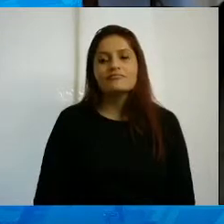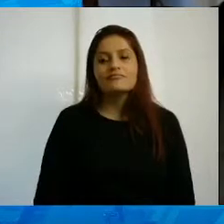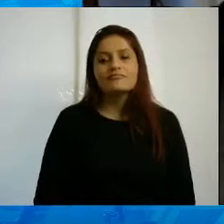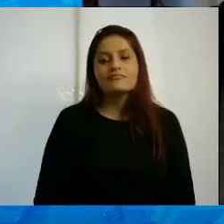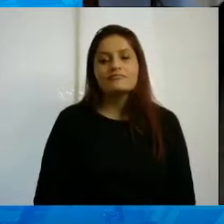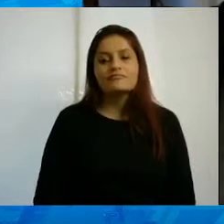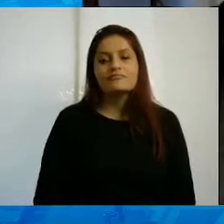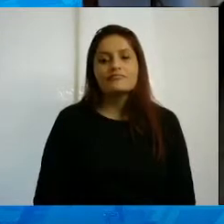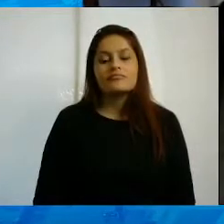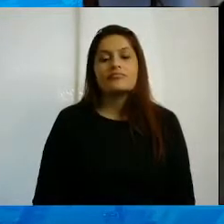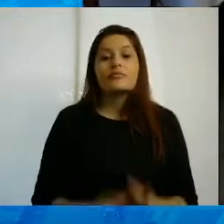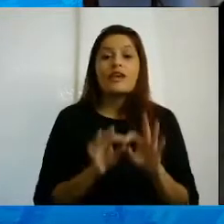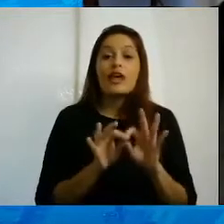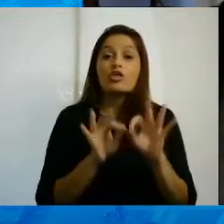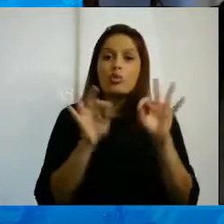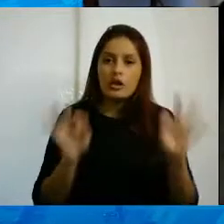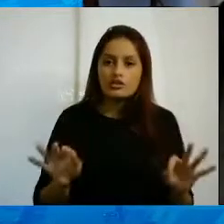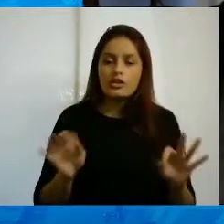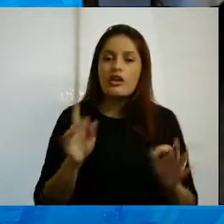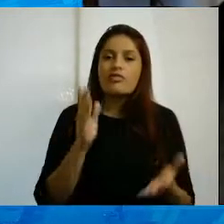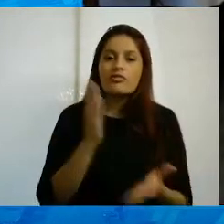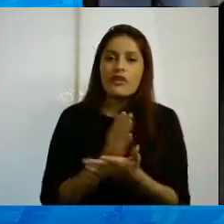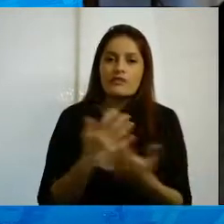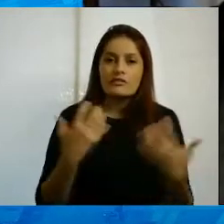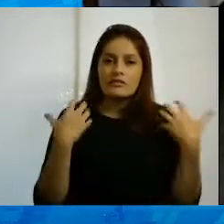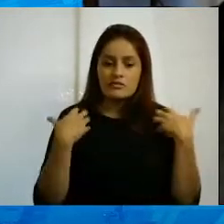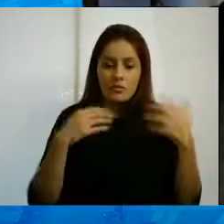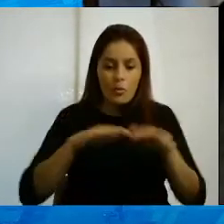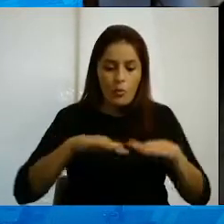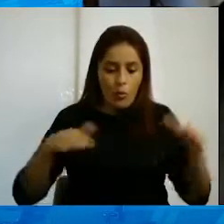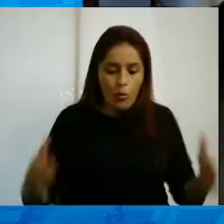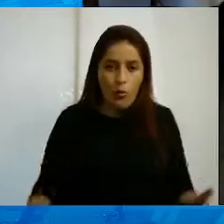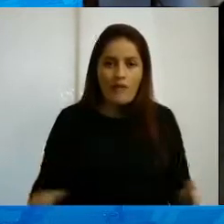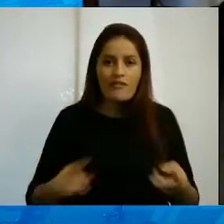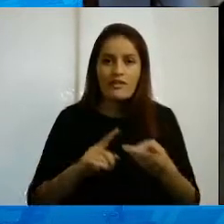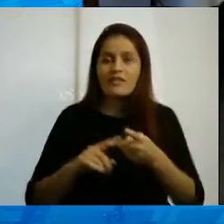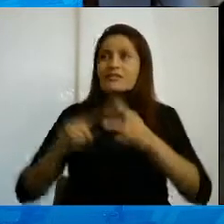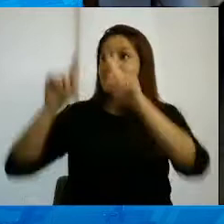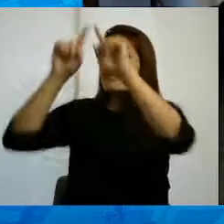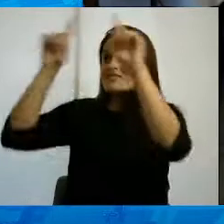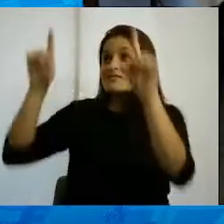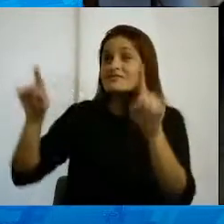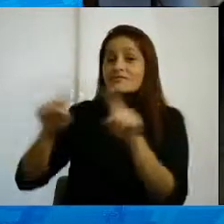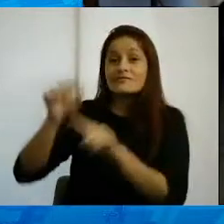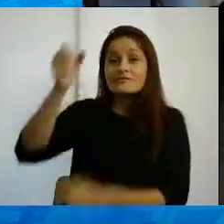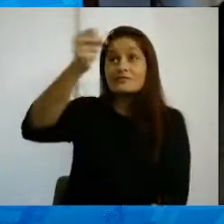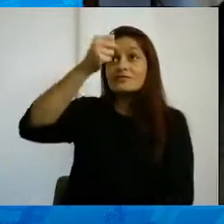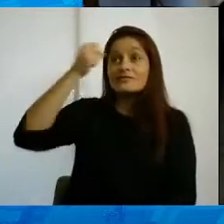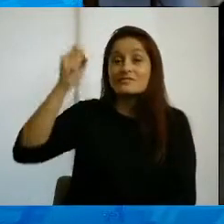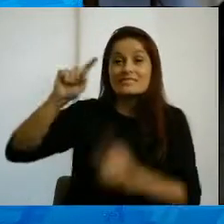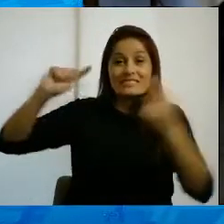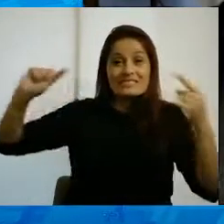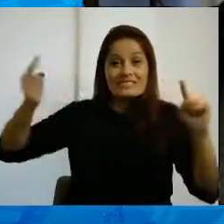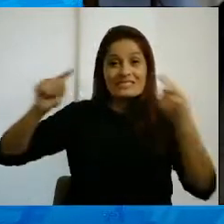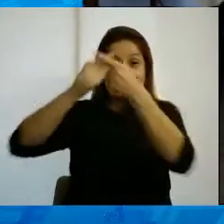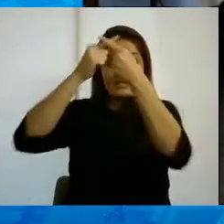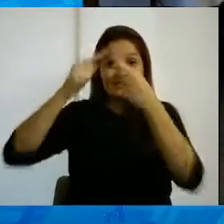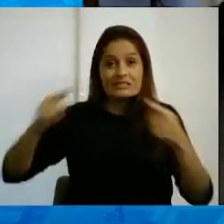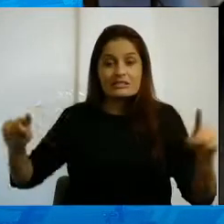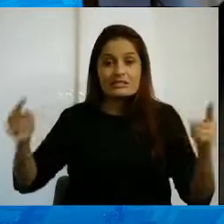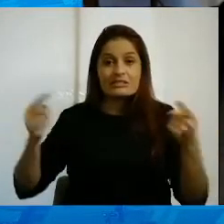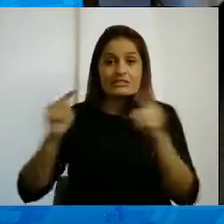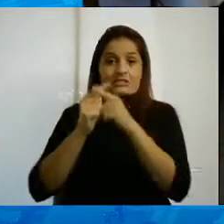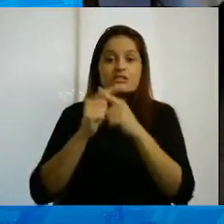La parte educacional debería hacerse cargo de esto. El mobiliario, las cajas eléctricas, por ejemplo, los alumnos no pueden conectar el data